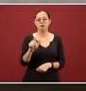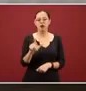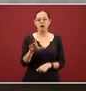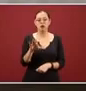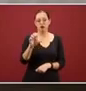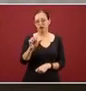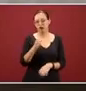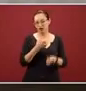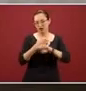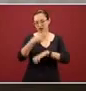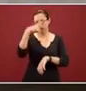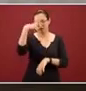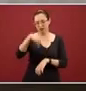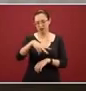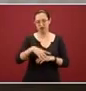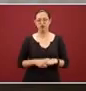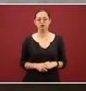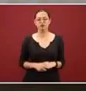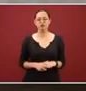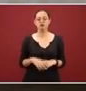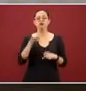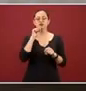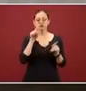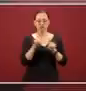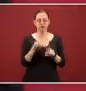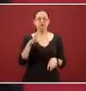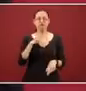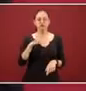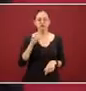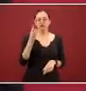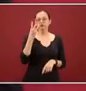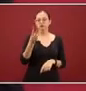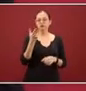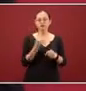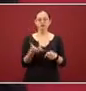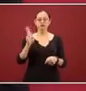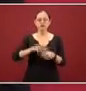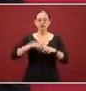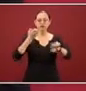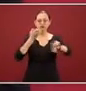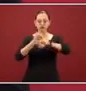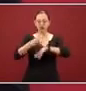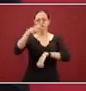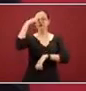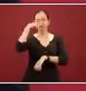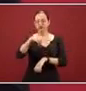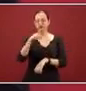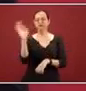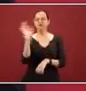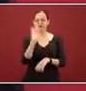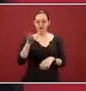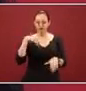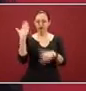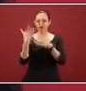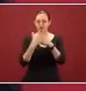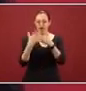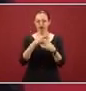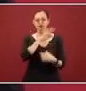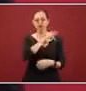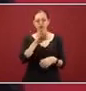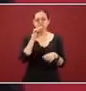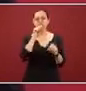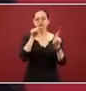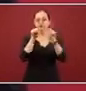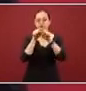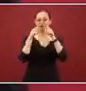Obviamente también consideramos los 3 hospitales del Estado de México que pudieran en algún momento incrementar ese número de